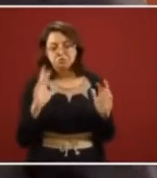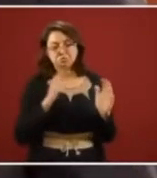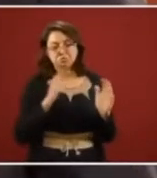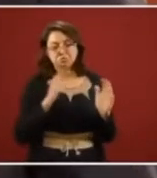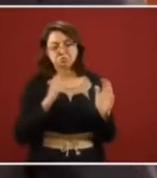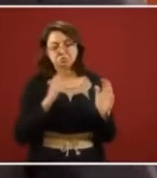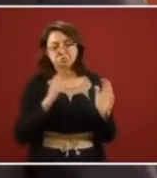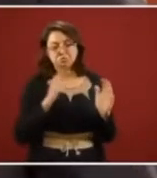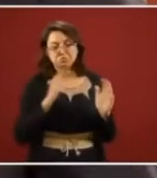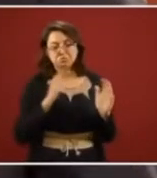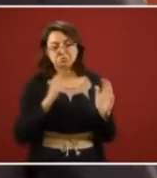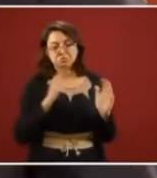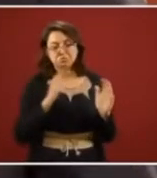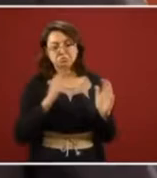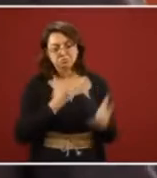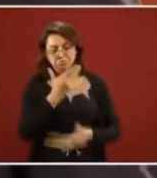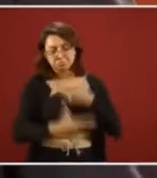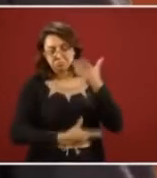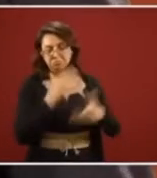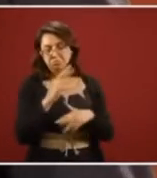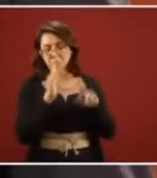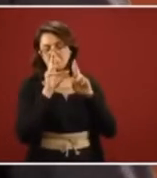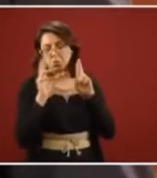en el respecto